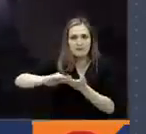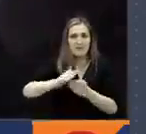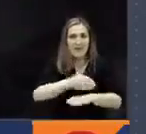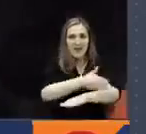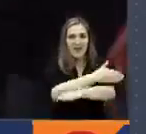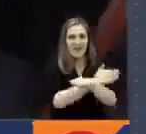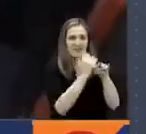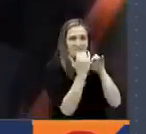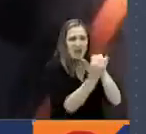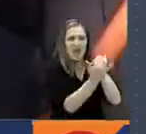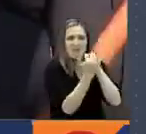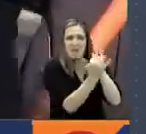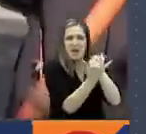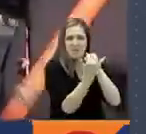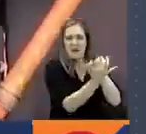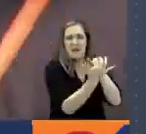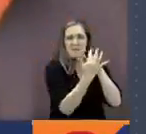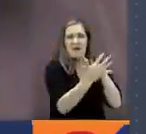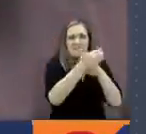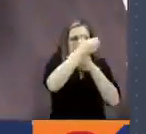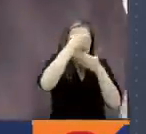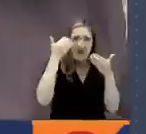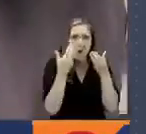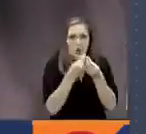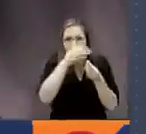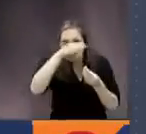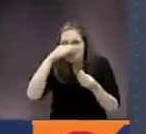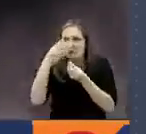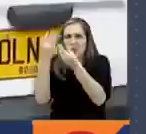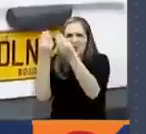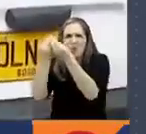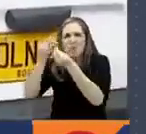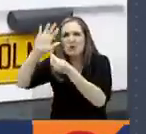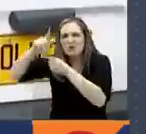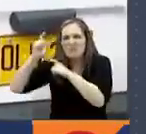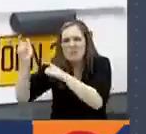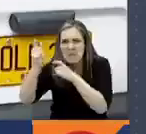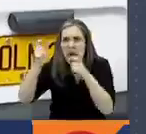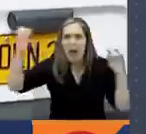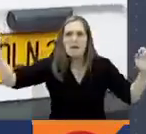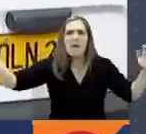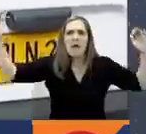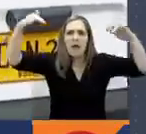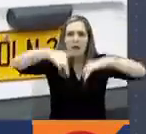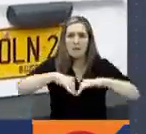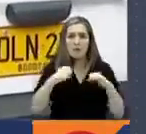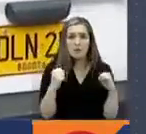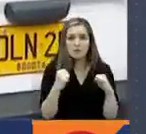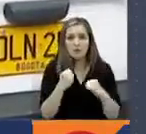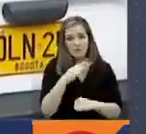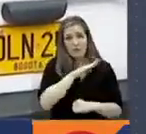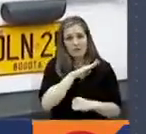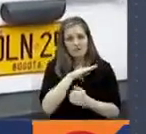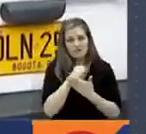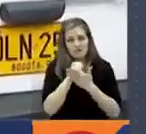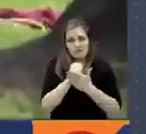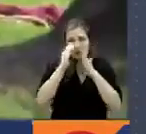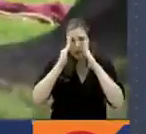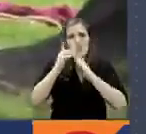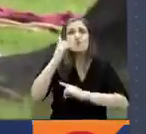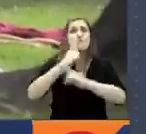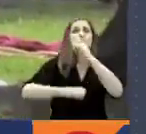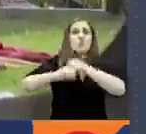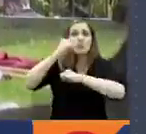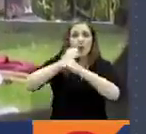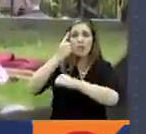de las FARC y también otros grupos de narcotraficantes. Lo que ha dicho en este caso el distrito es que se ha garantizado la atención desde el año pasado,